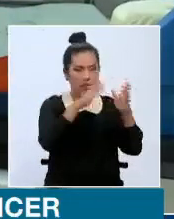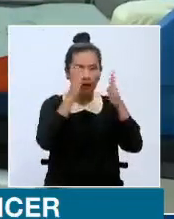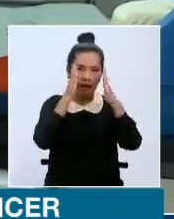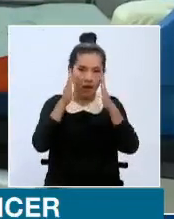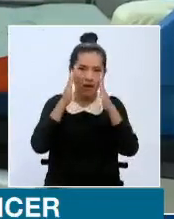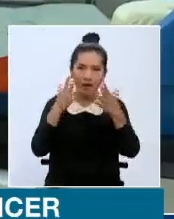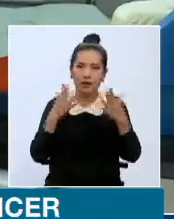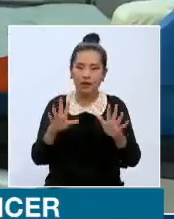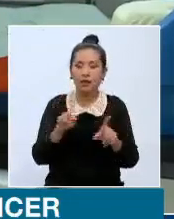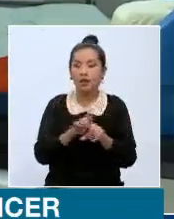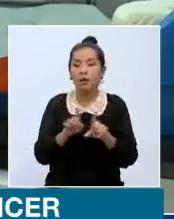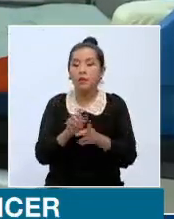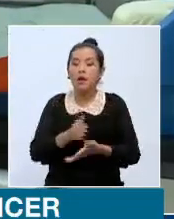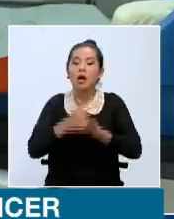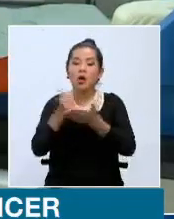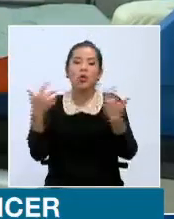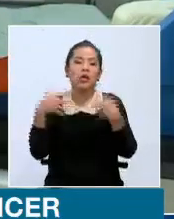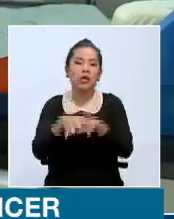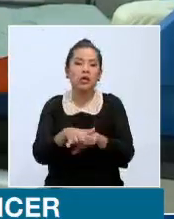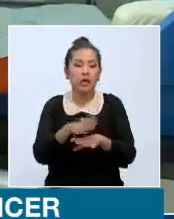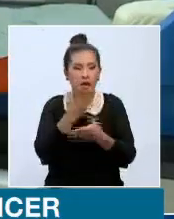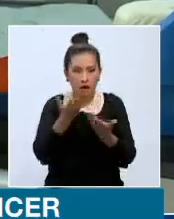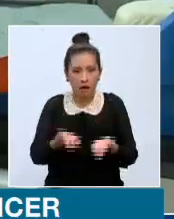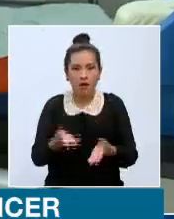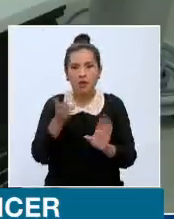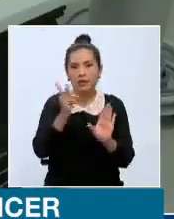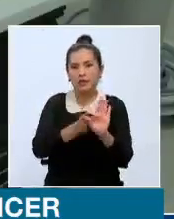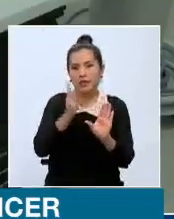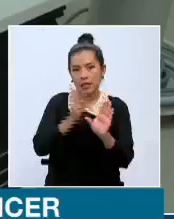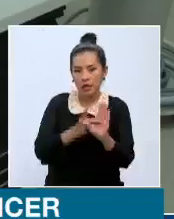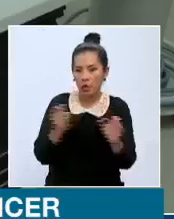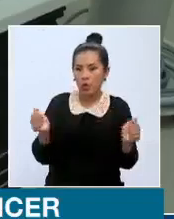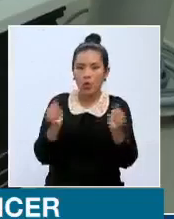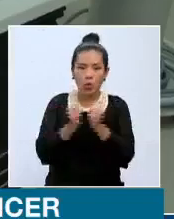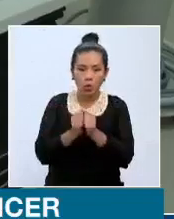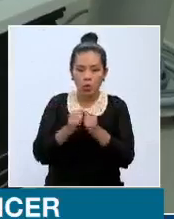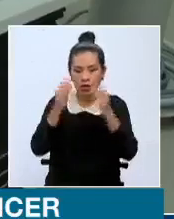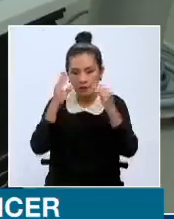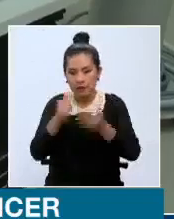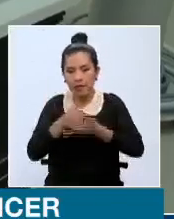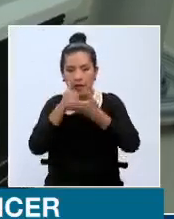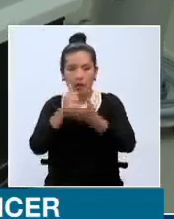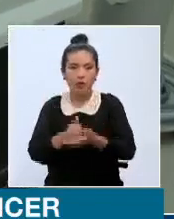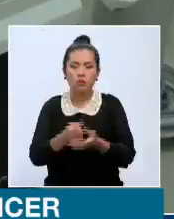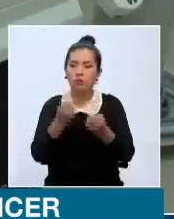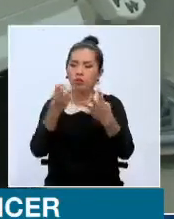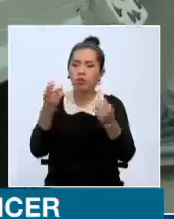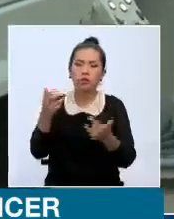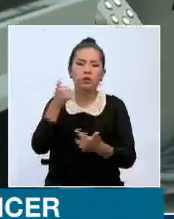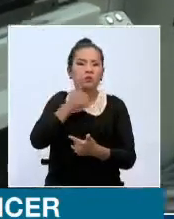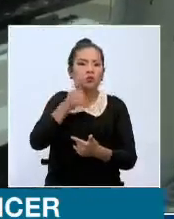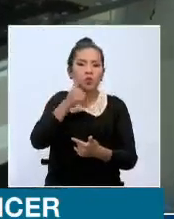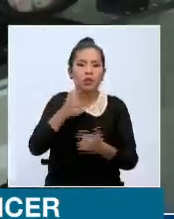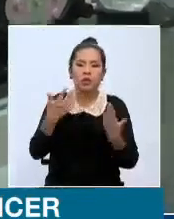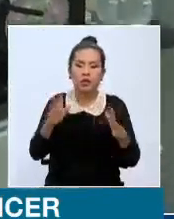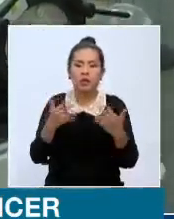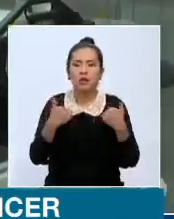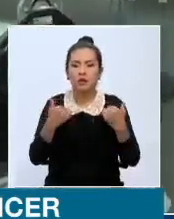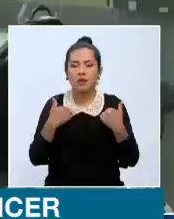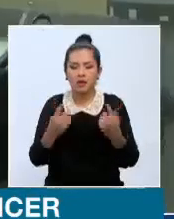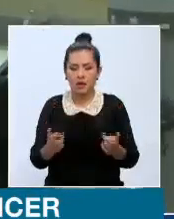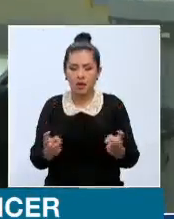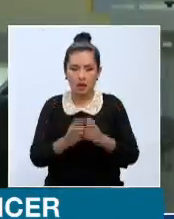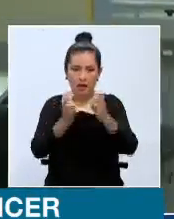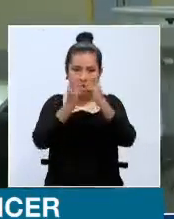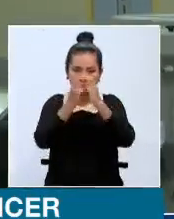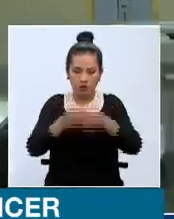forma integral con la psicóloga y todo, muchos pacientes, muchas hermanas que tienen cáncer cervicuterino sufren